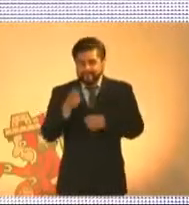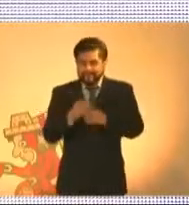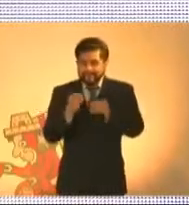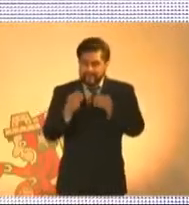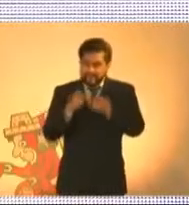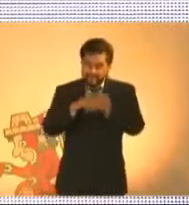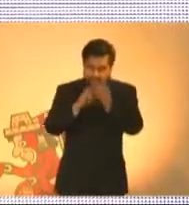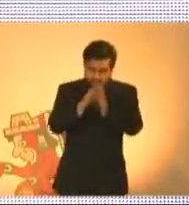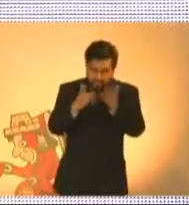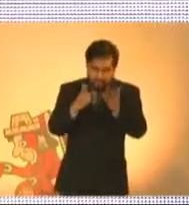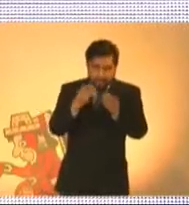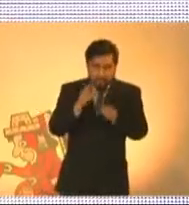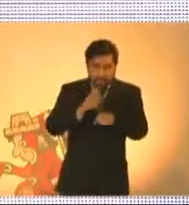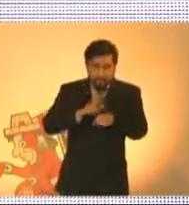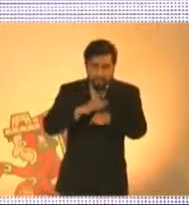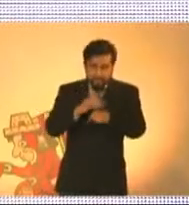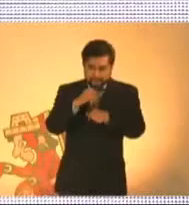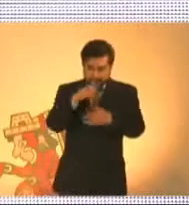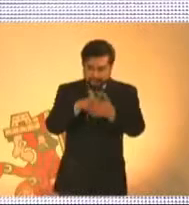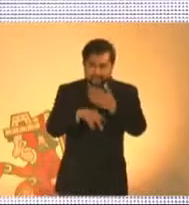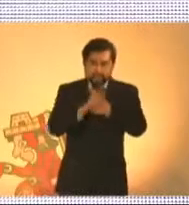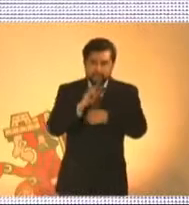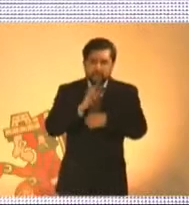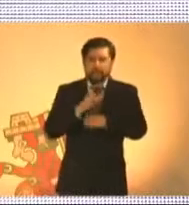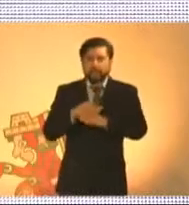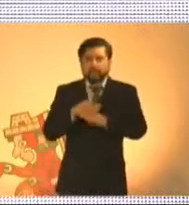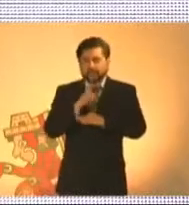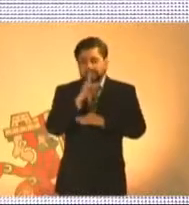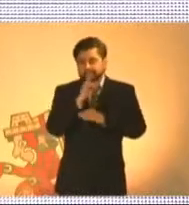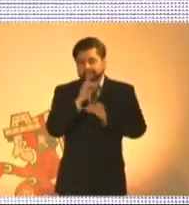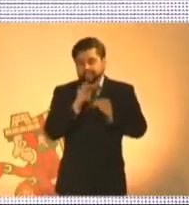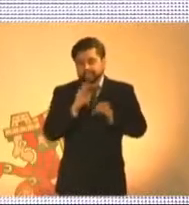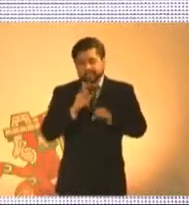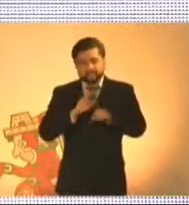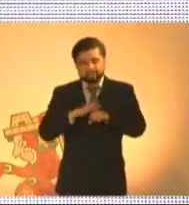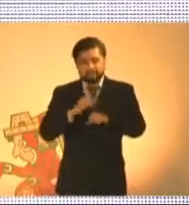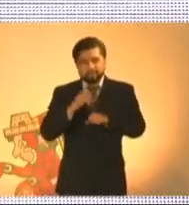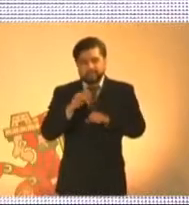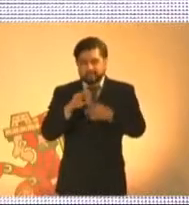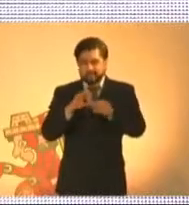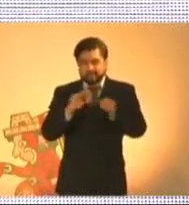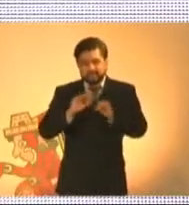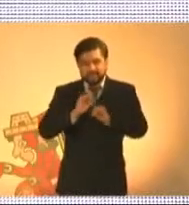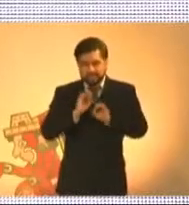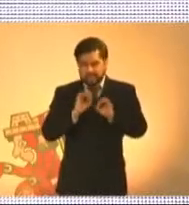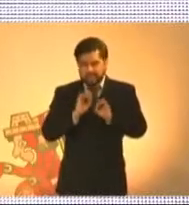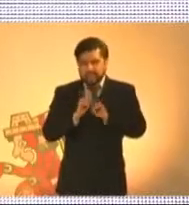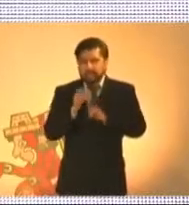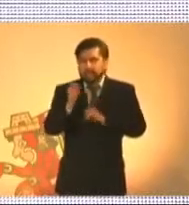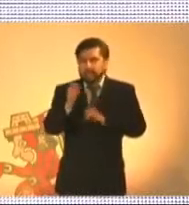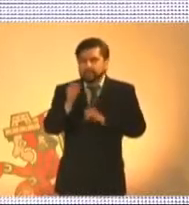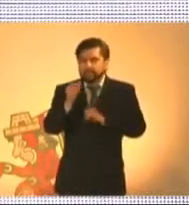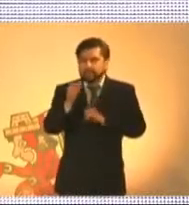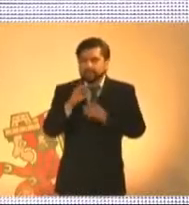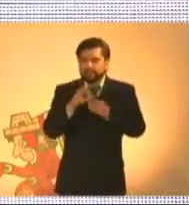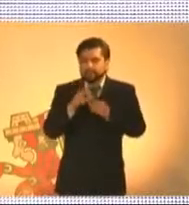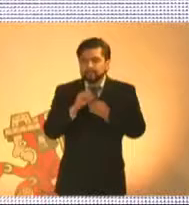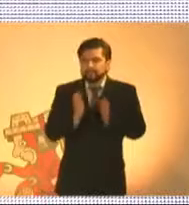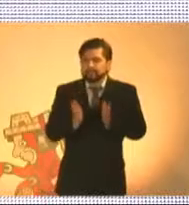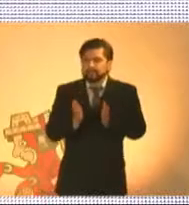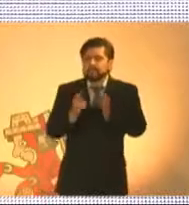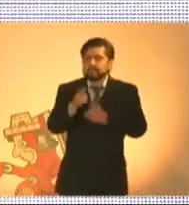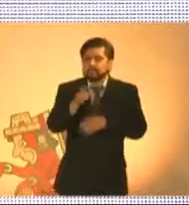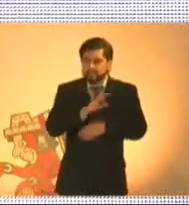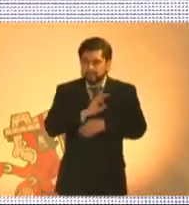cosas que yo me callo y que están ahí les voy a dar un pincel nada más los generales